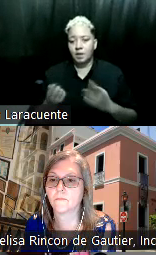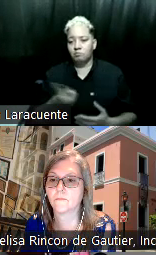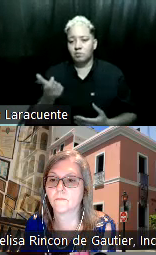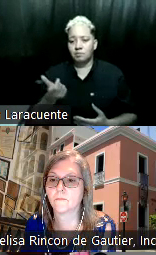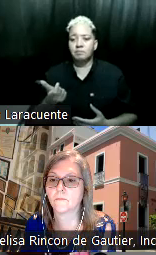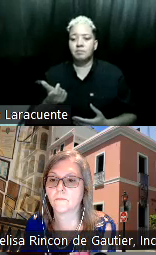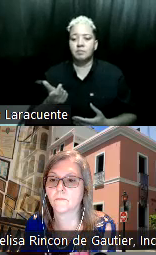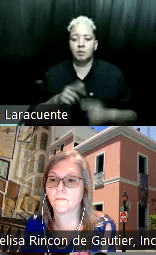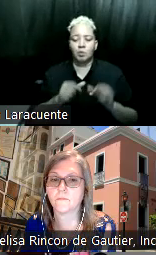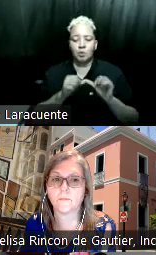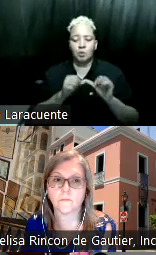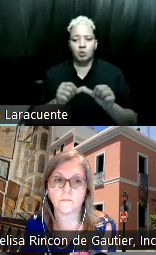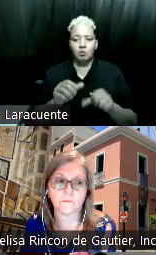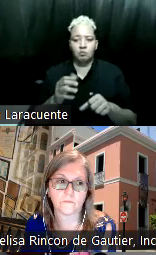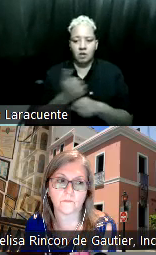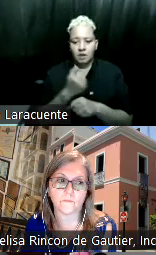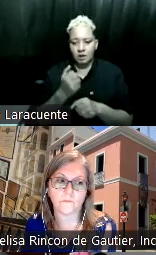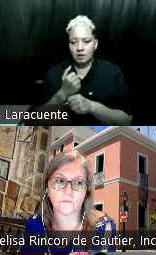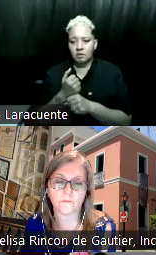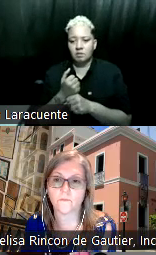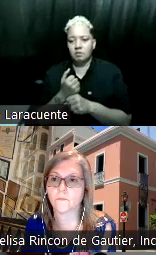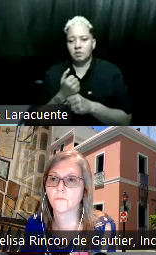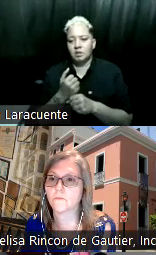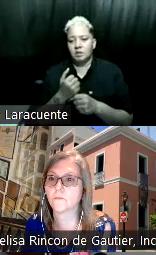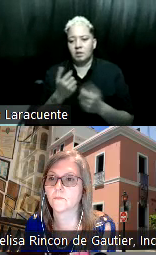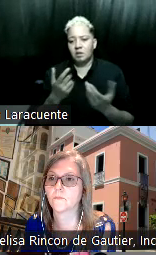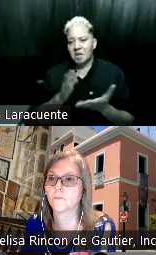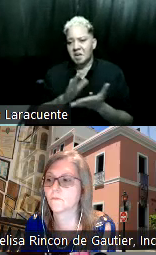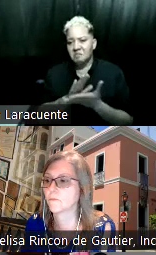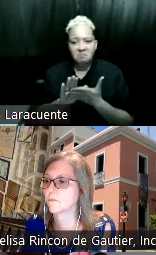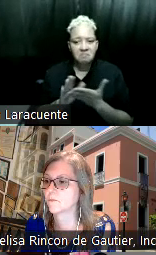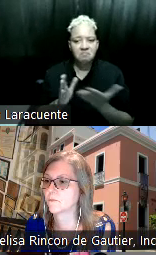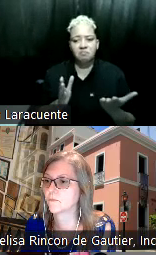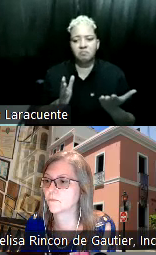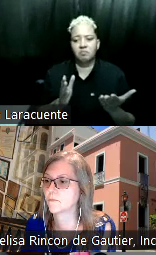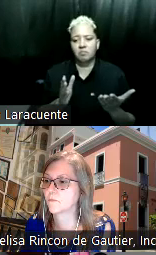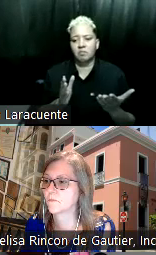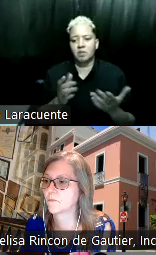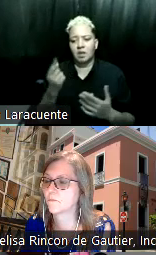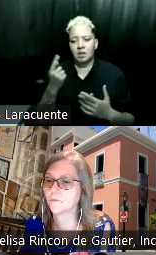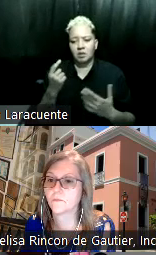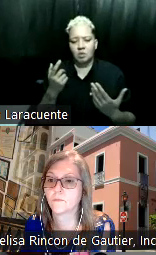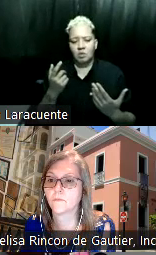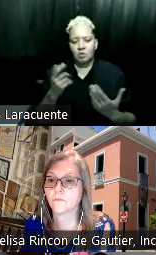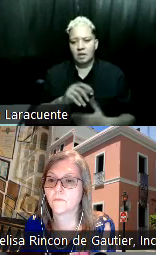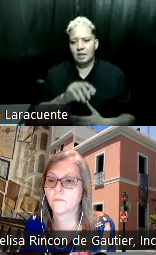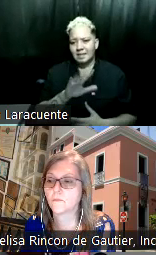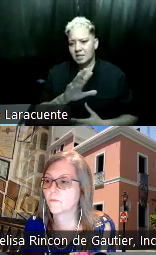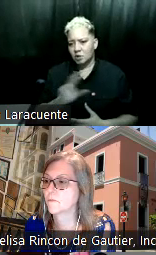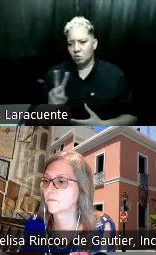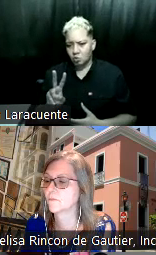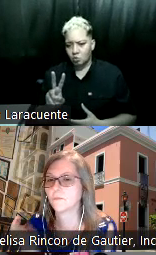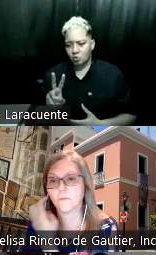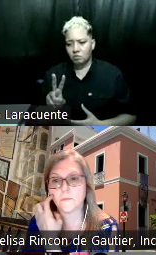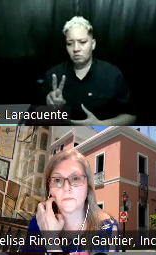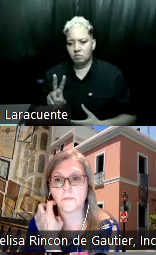pero siguió ganando en las rondas de consolación. Entiendo que quedó con 5-2,